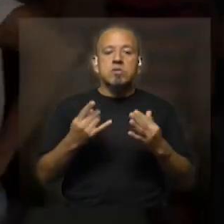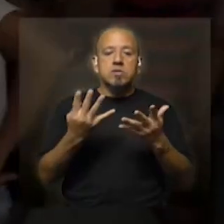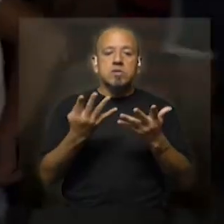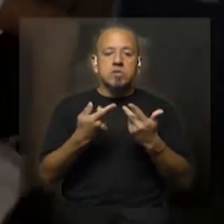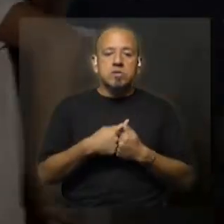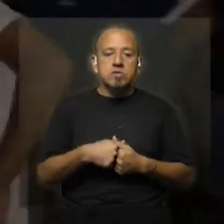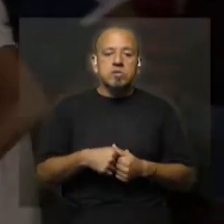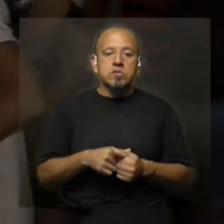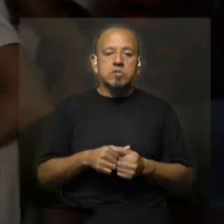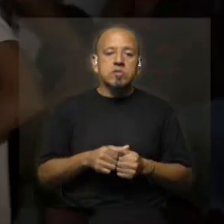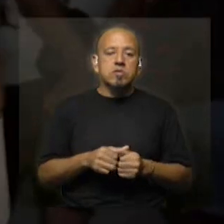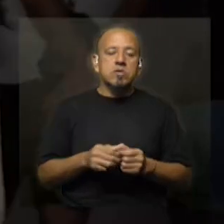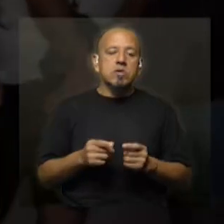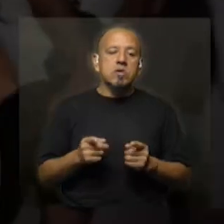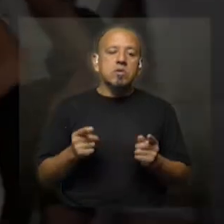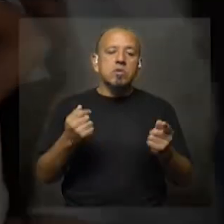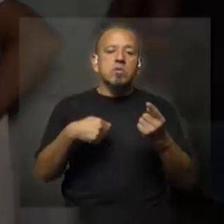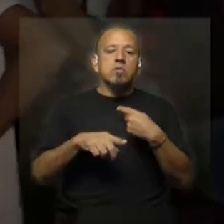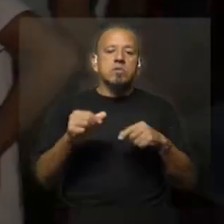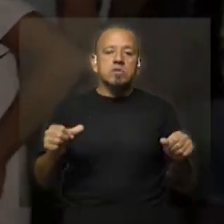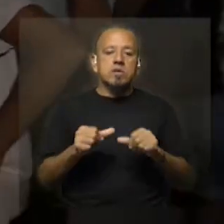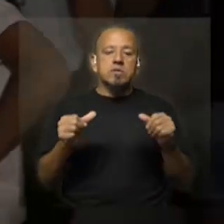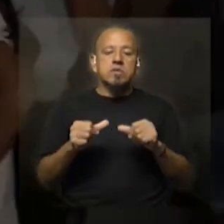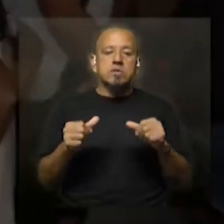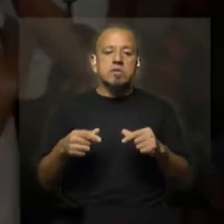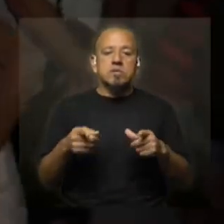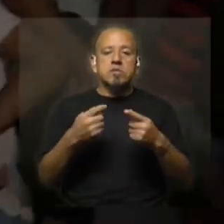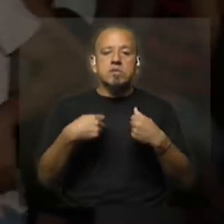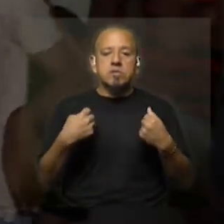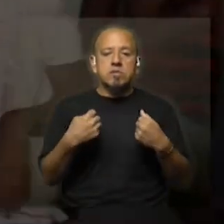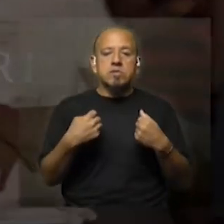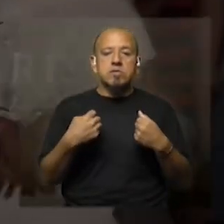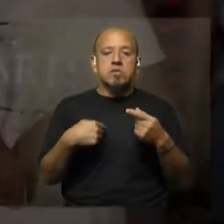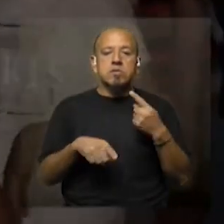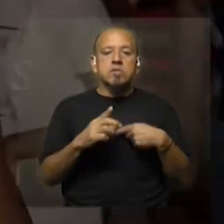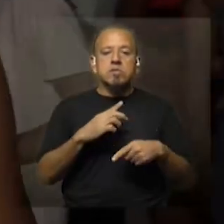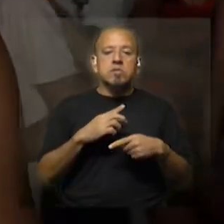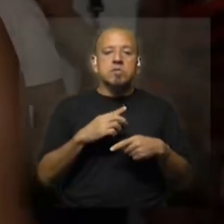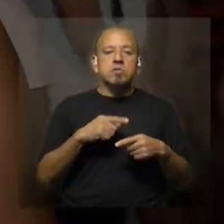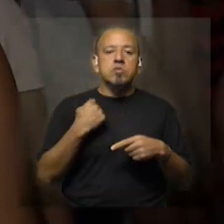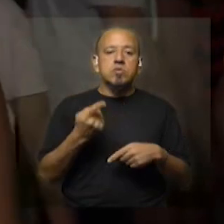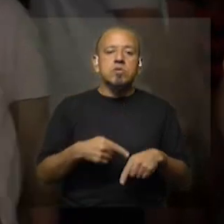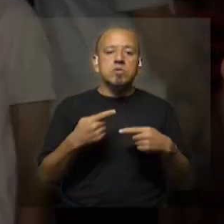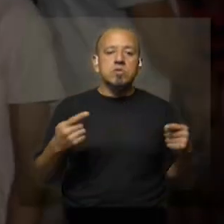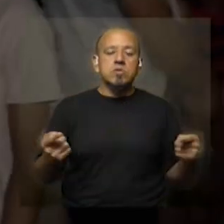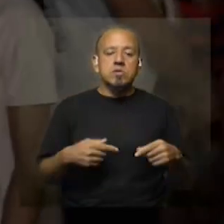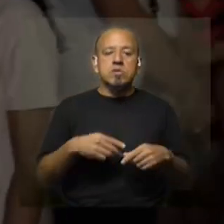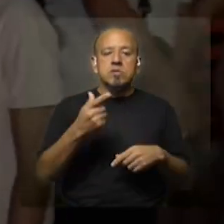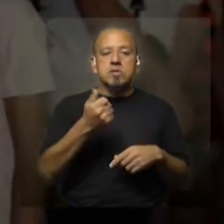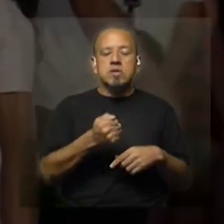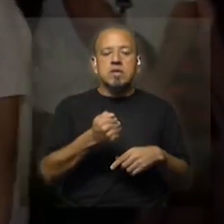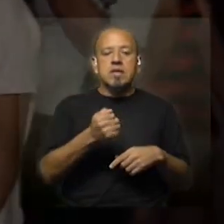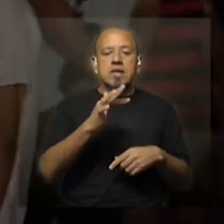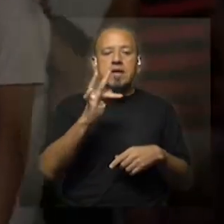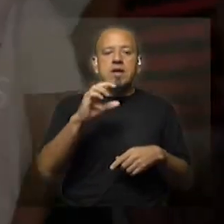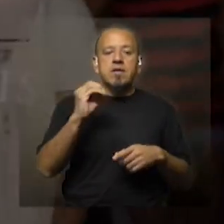van hacia adelante, vuelven y hacen lo mismo hacia atrás, volvemos todos a nuestro lugar. Otra cosa es el afro también, el afro que